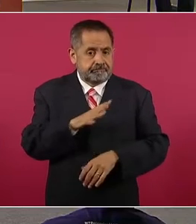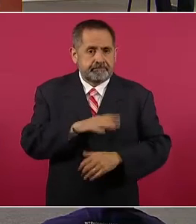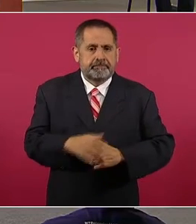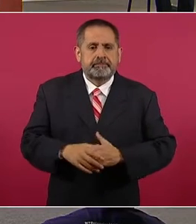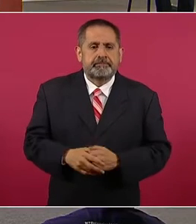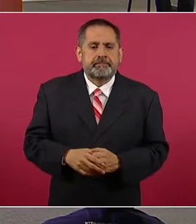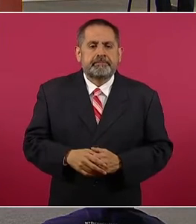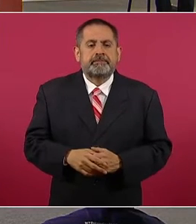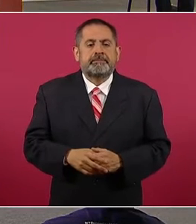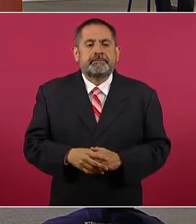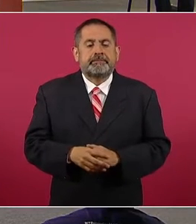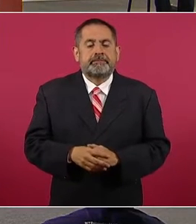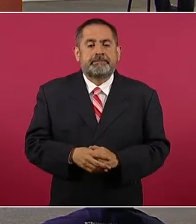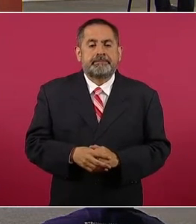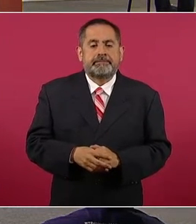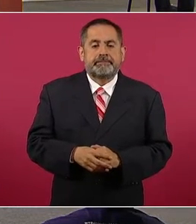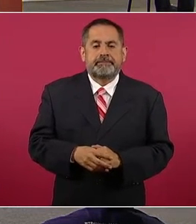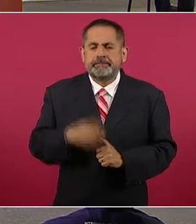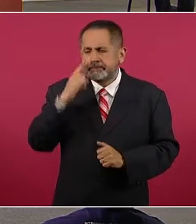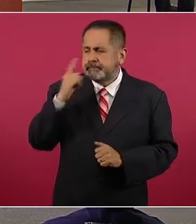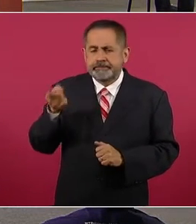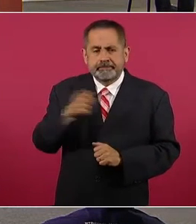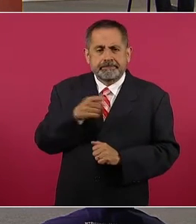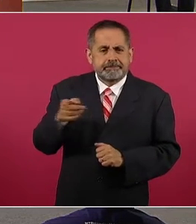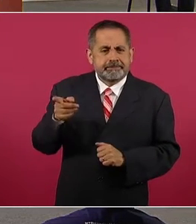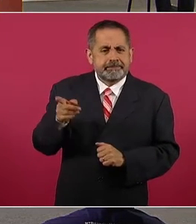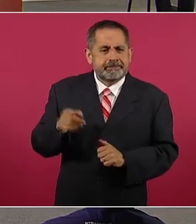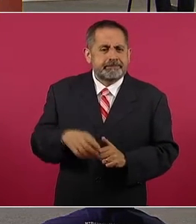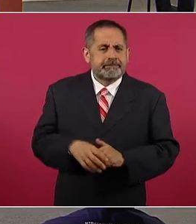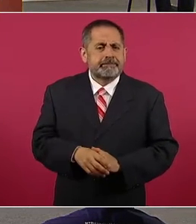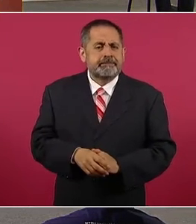Ahí está, a ver la anterior.